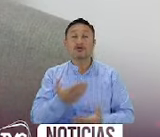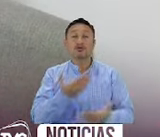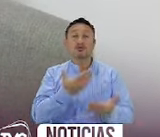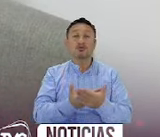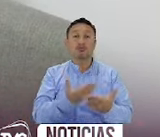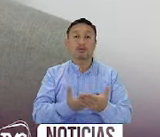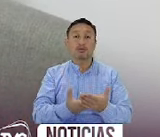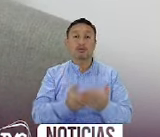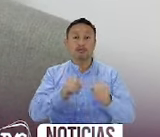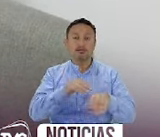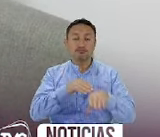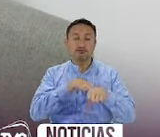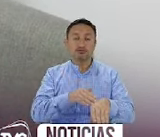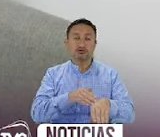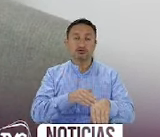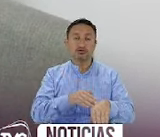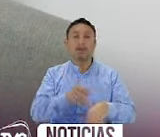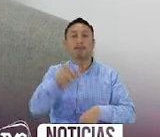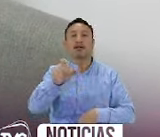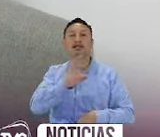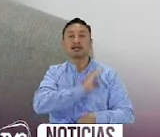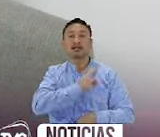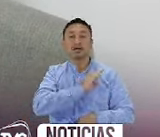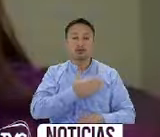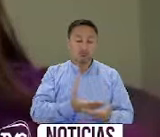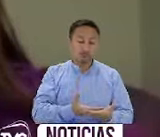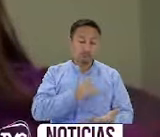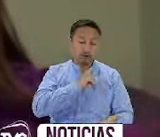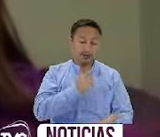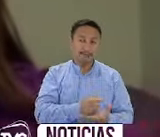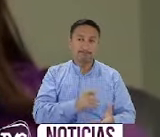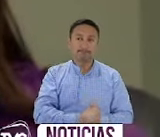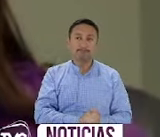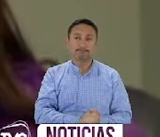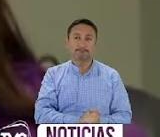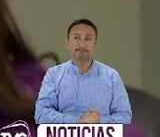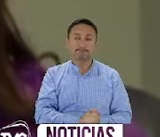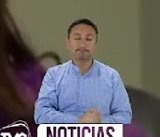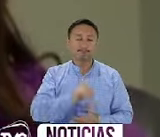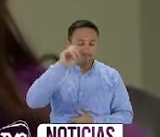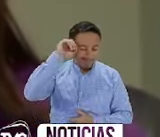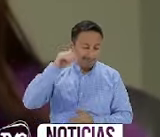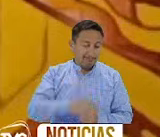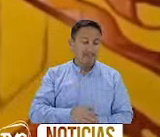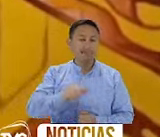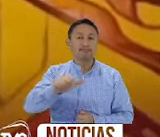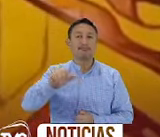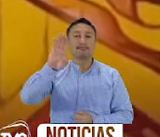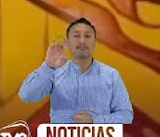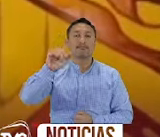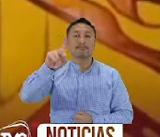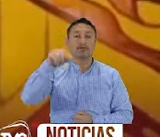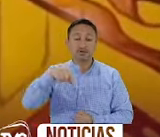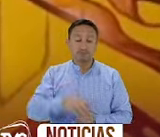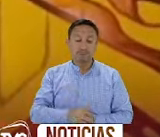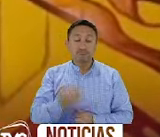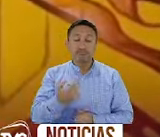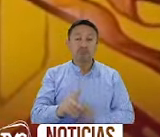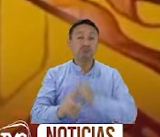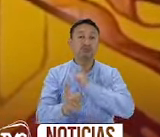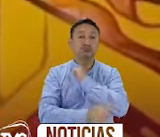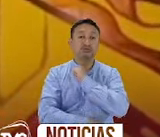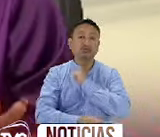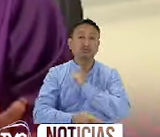respaldo pericial de violencia de género. Recordemos que Abad en días pasados fue sancionada por una falta grave electoral